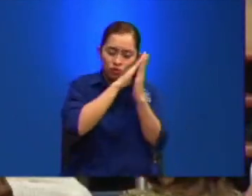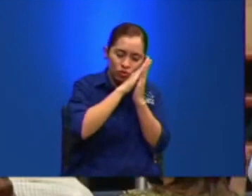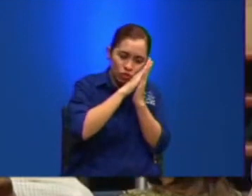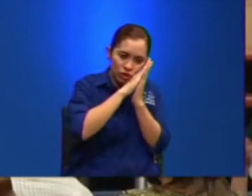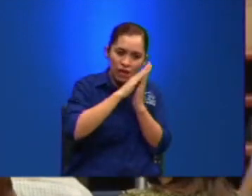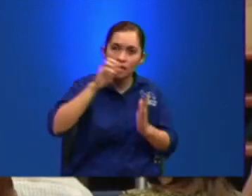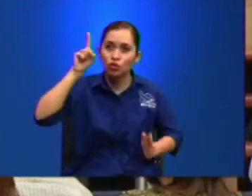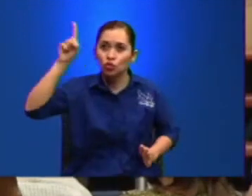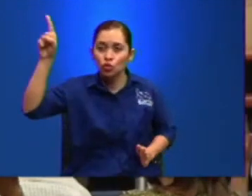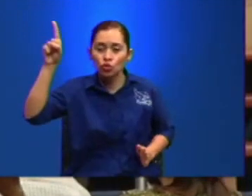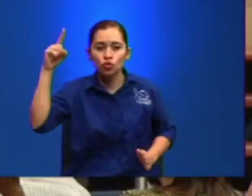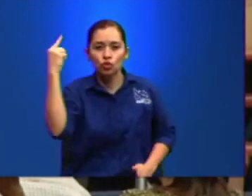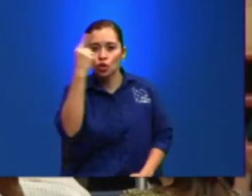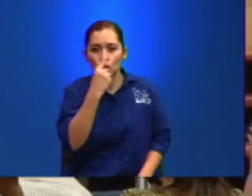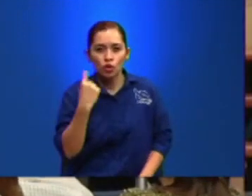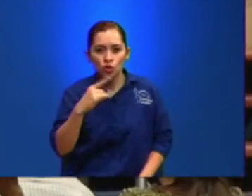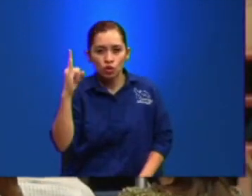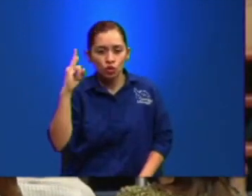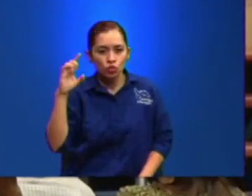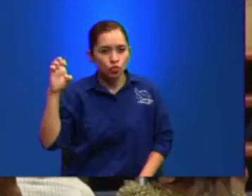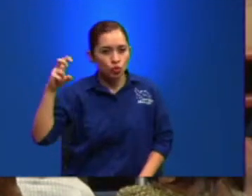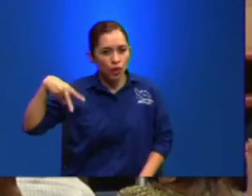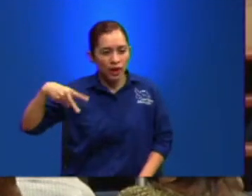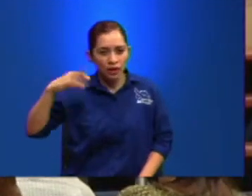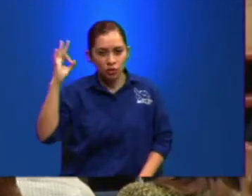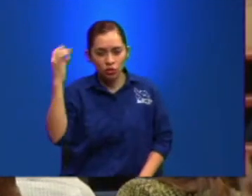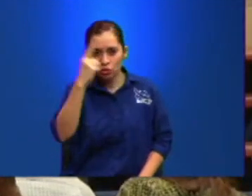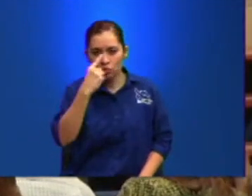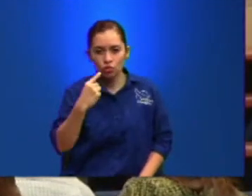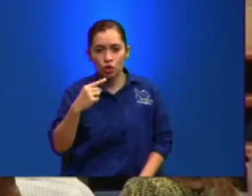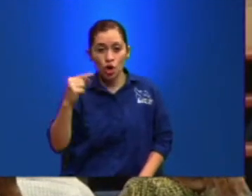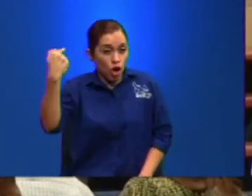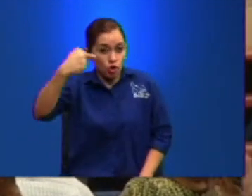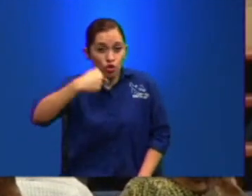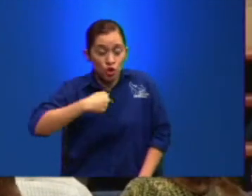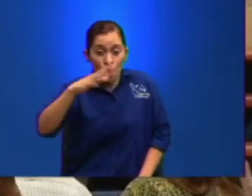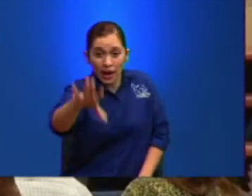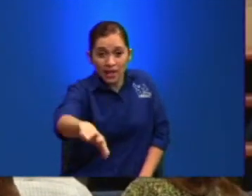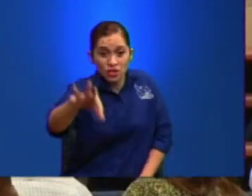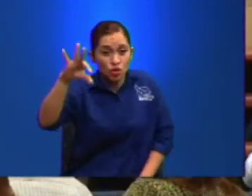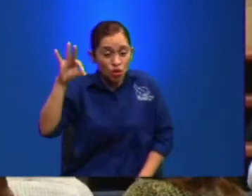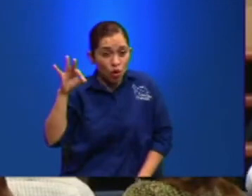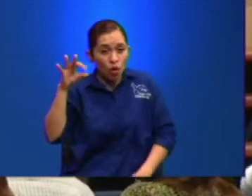un aplauso al fuerte al rey de el universo